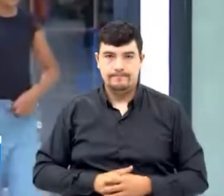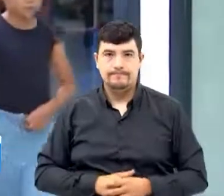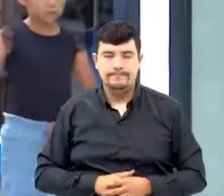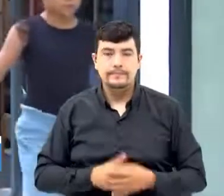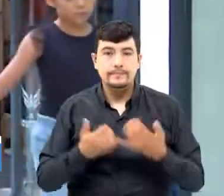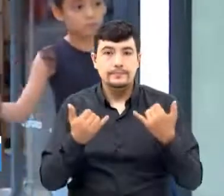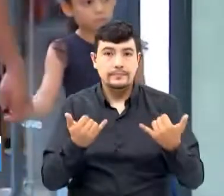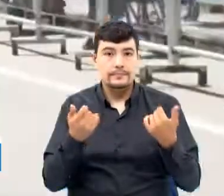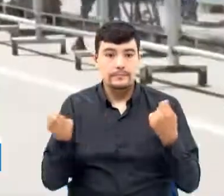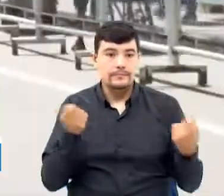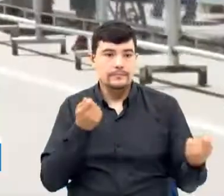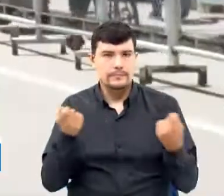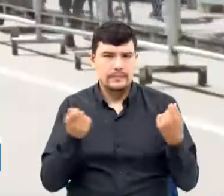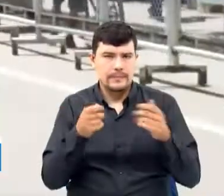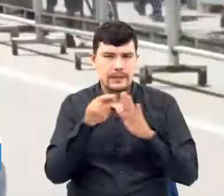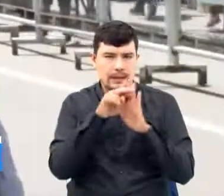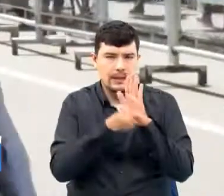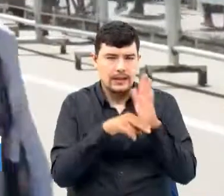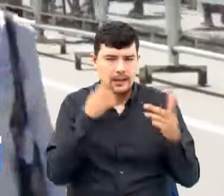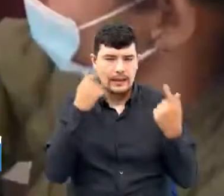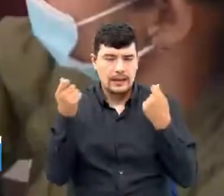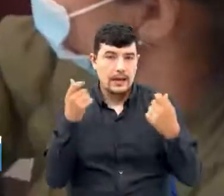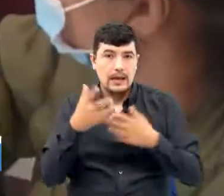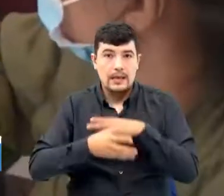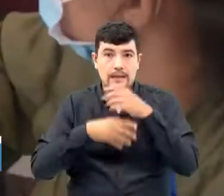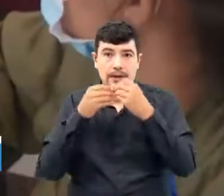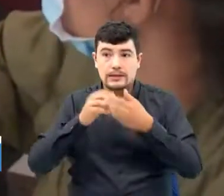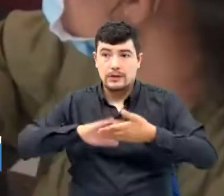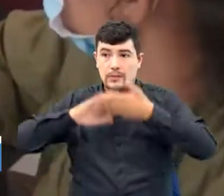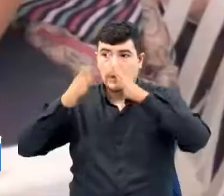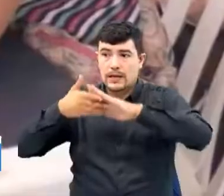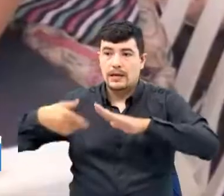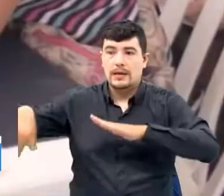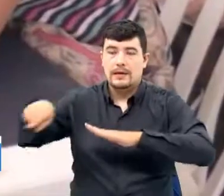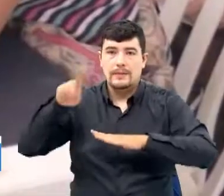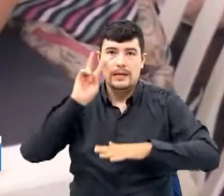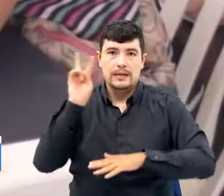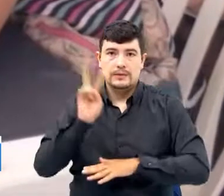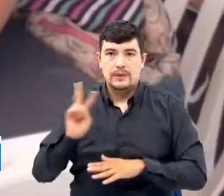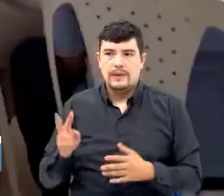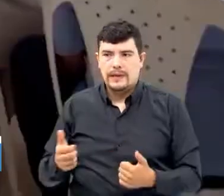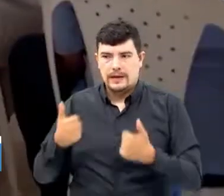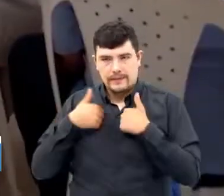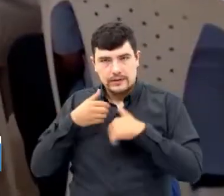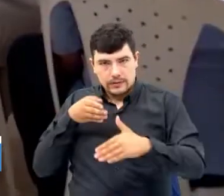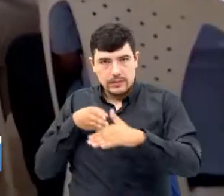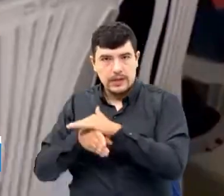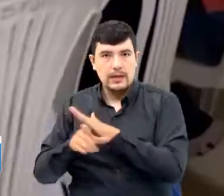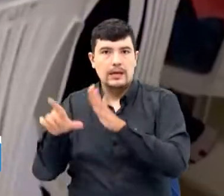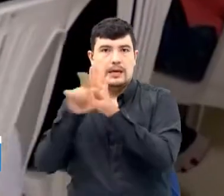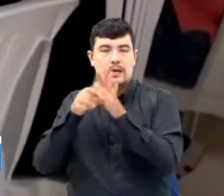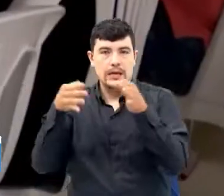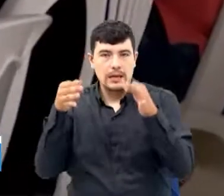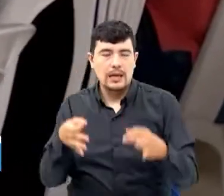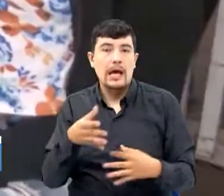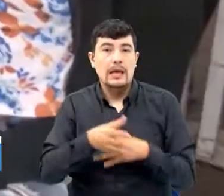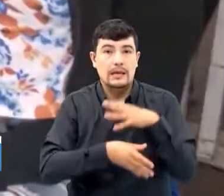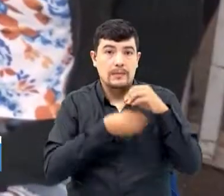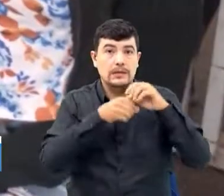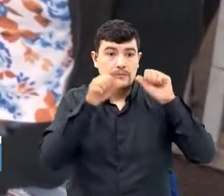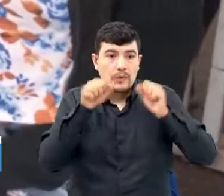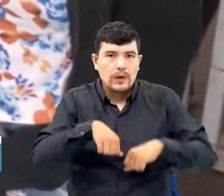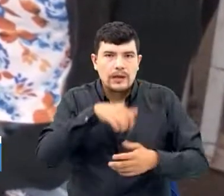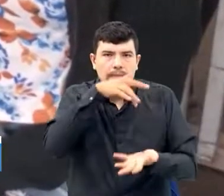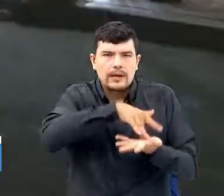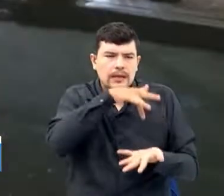de la regularización, además de los beneficios que hoy tiene la población venezolana en Colombia, se ha permitido que también se pueda entrar a participar